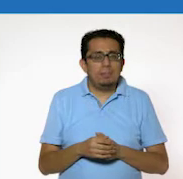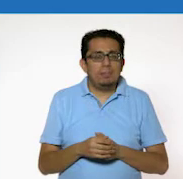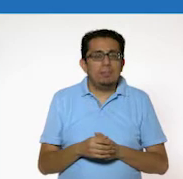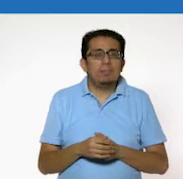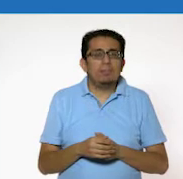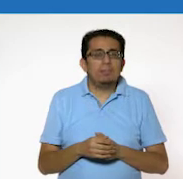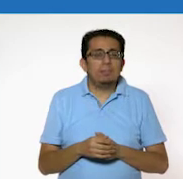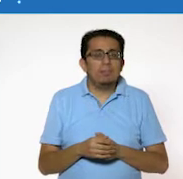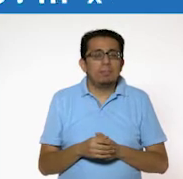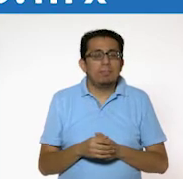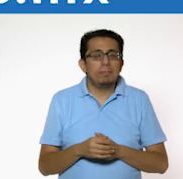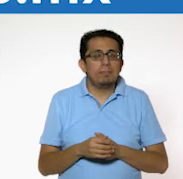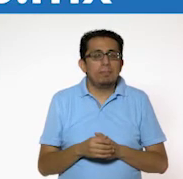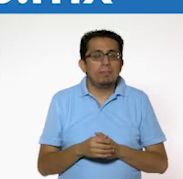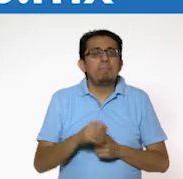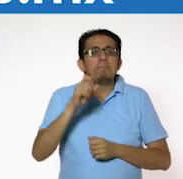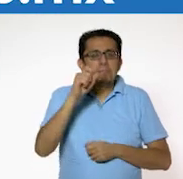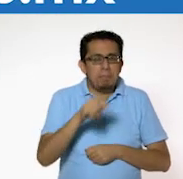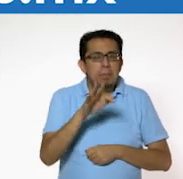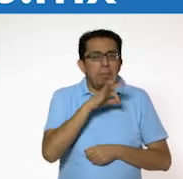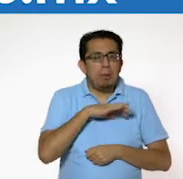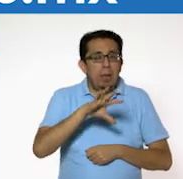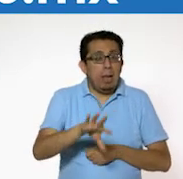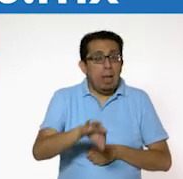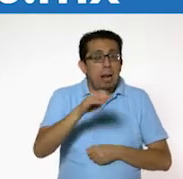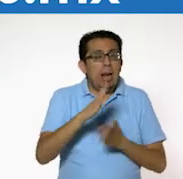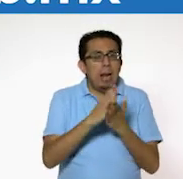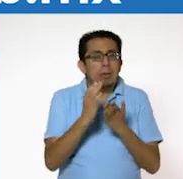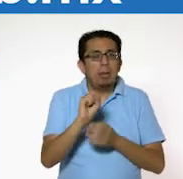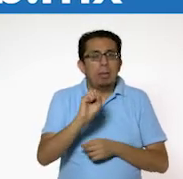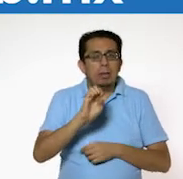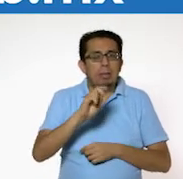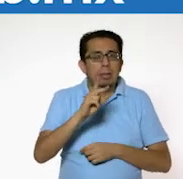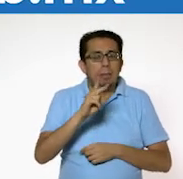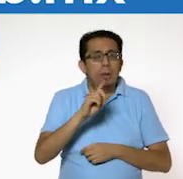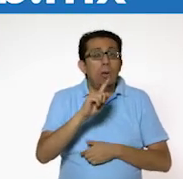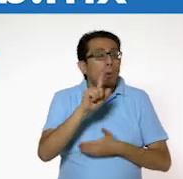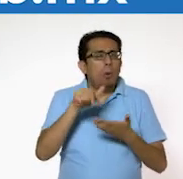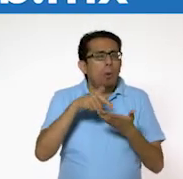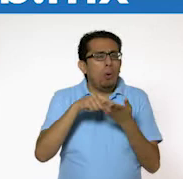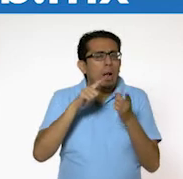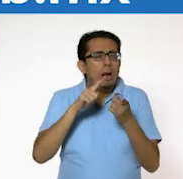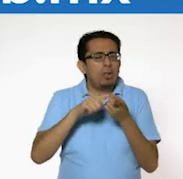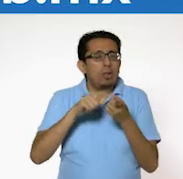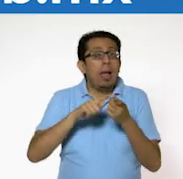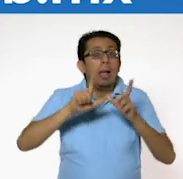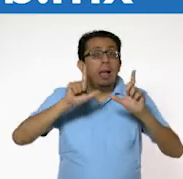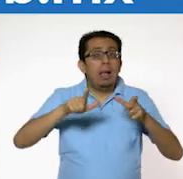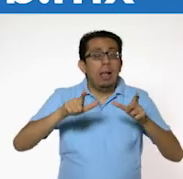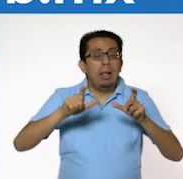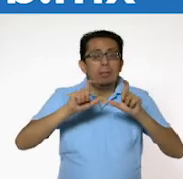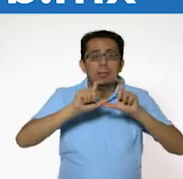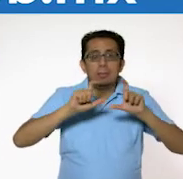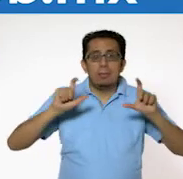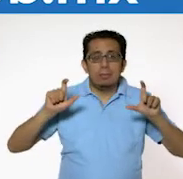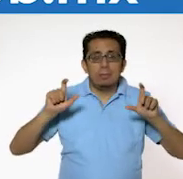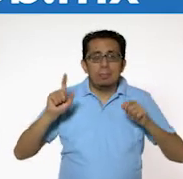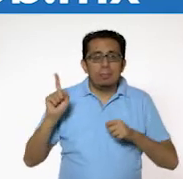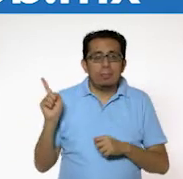líneas! También puedes encontrar los libros de texto en la página